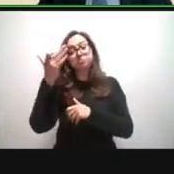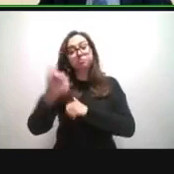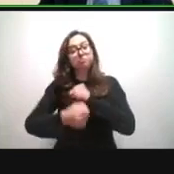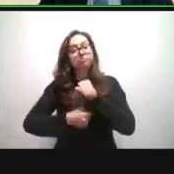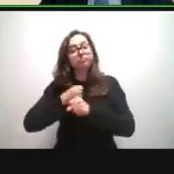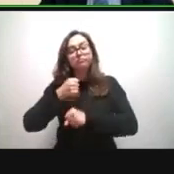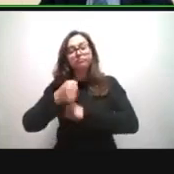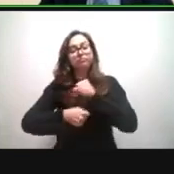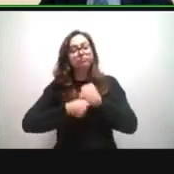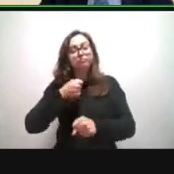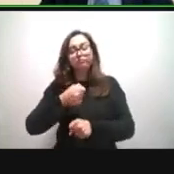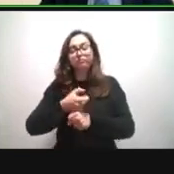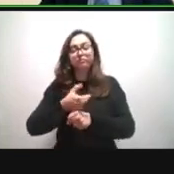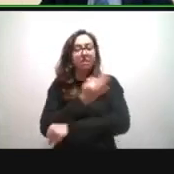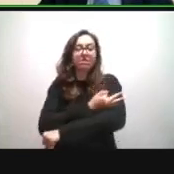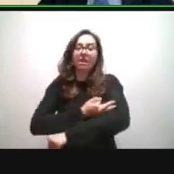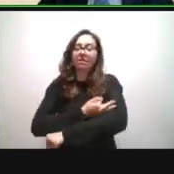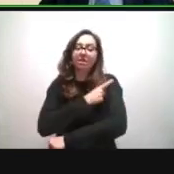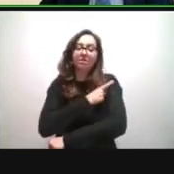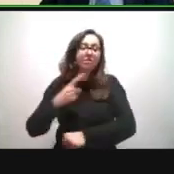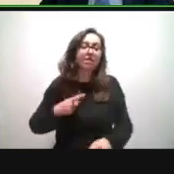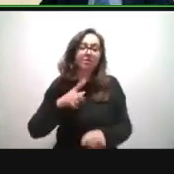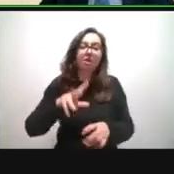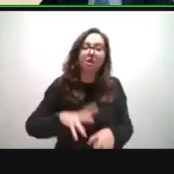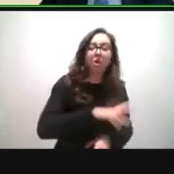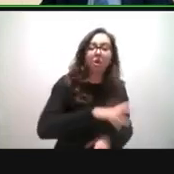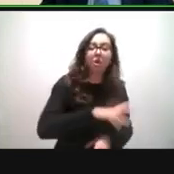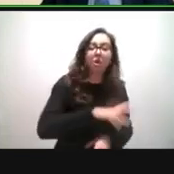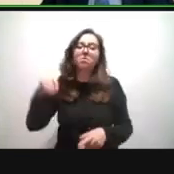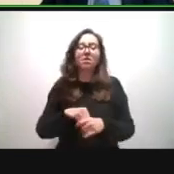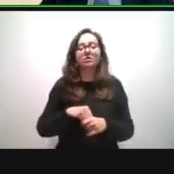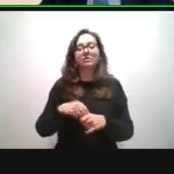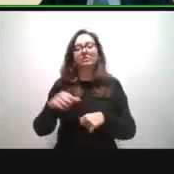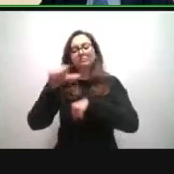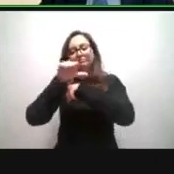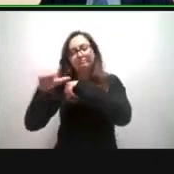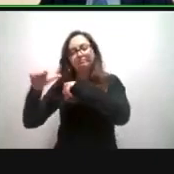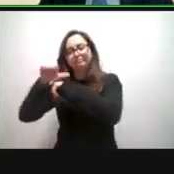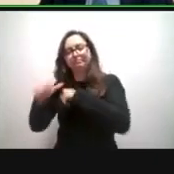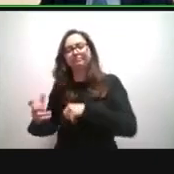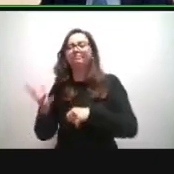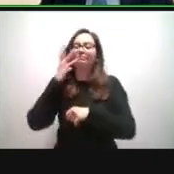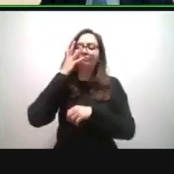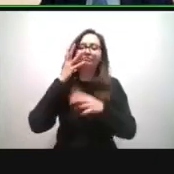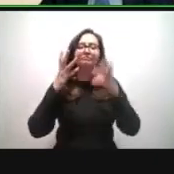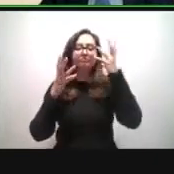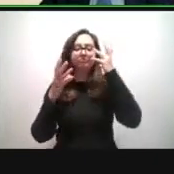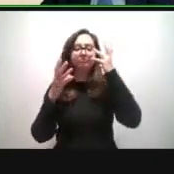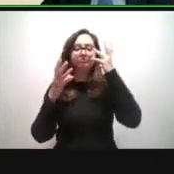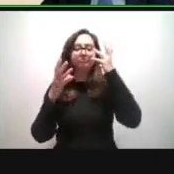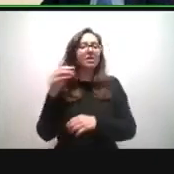hay que reconstruir haciendo una reconstrucción frontorbitaria, injertos, osteotomías, metilmetacrilato,